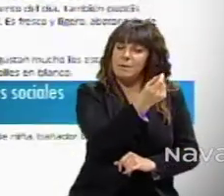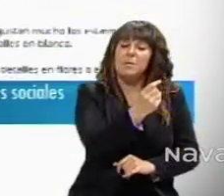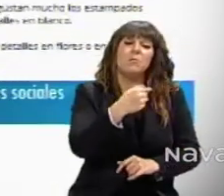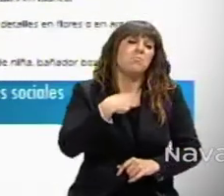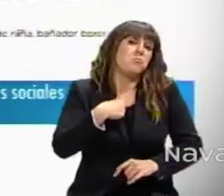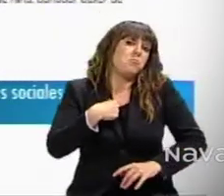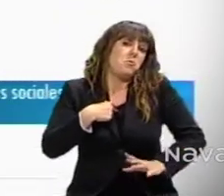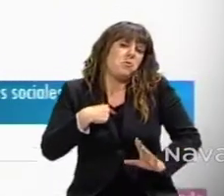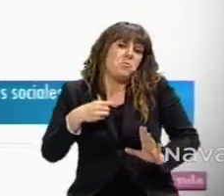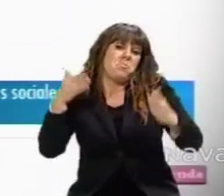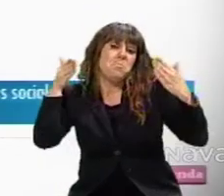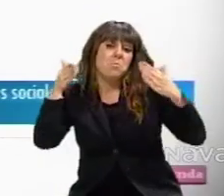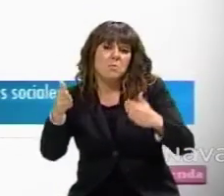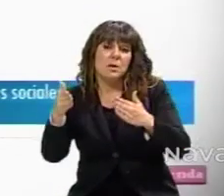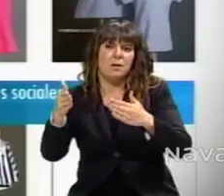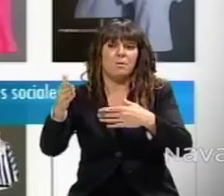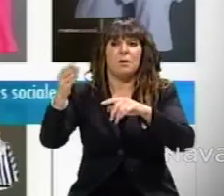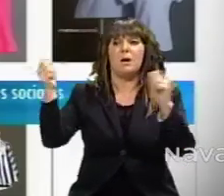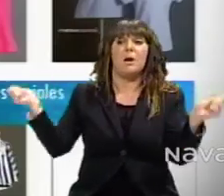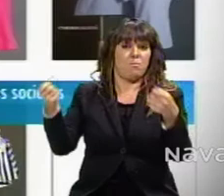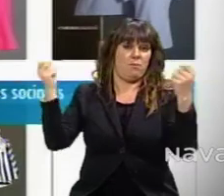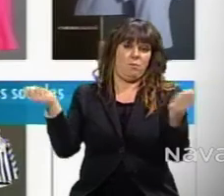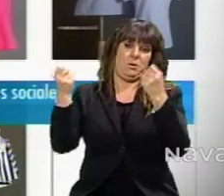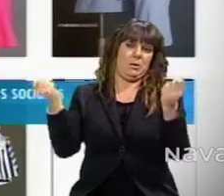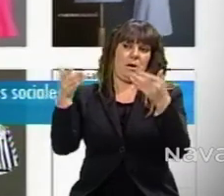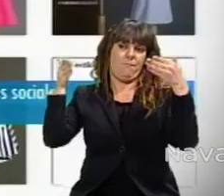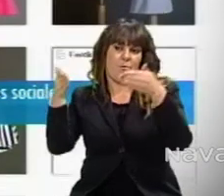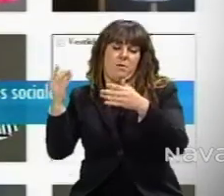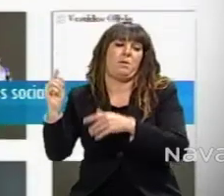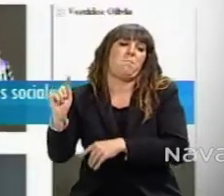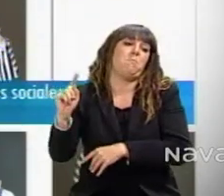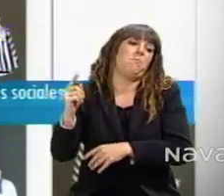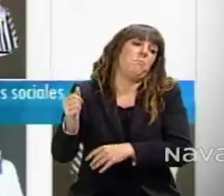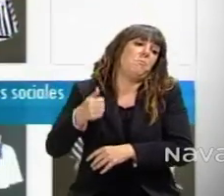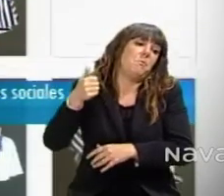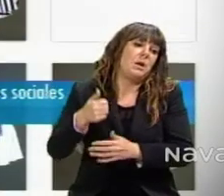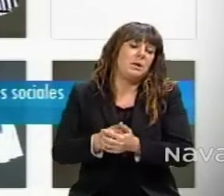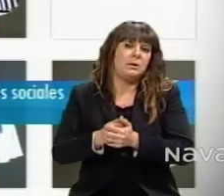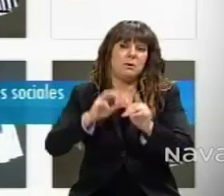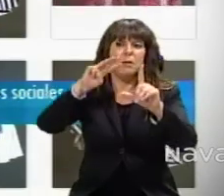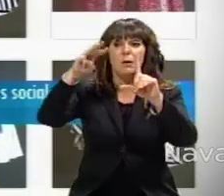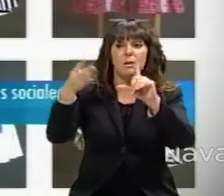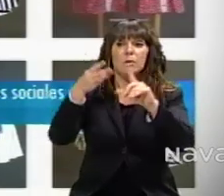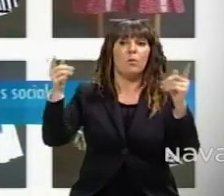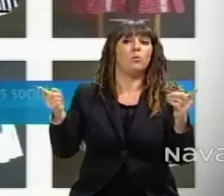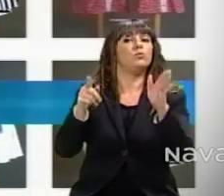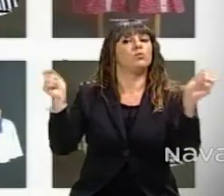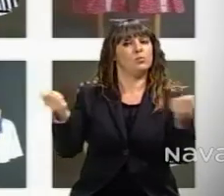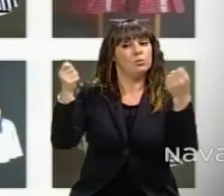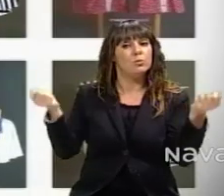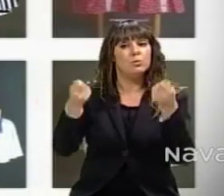yo estoy un poco más en el lado del marketing, estoy intentando hacernos ver en las redes sociales, con